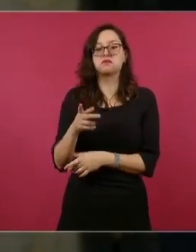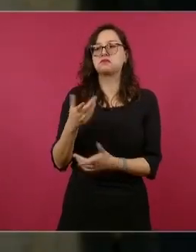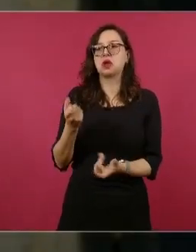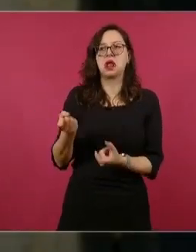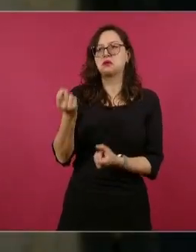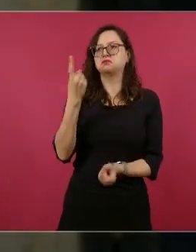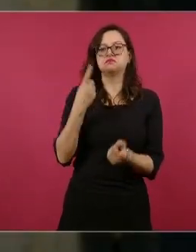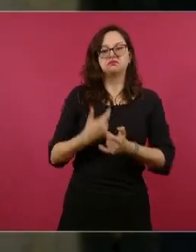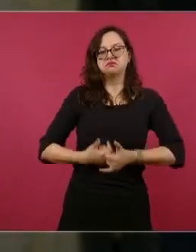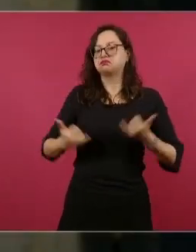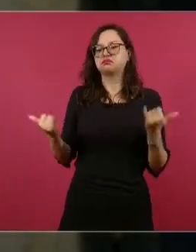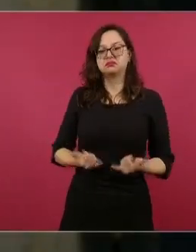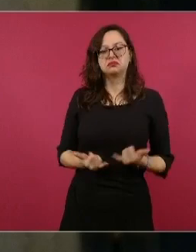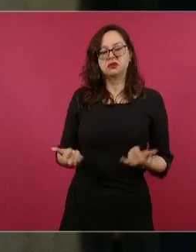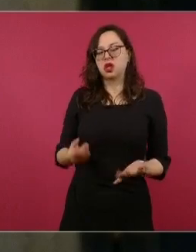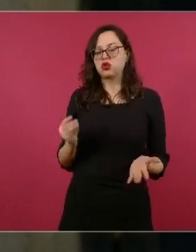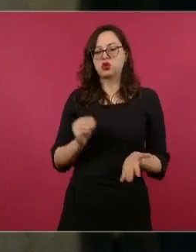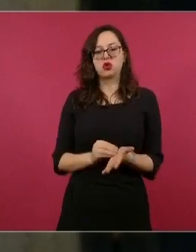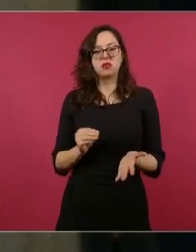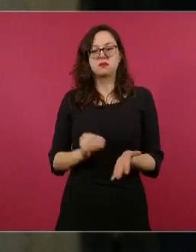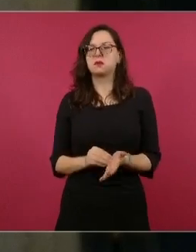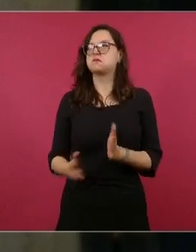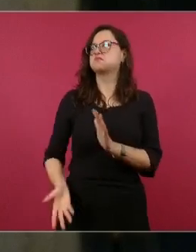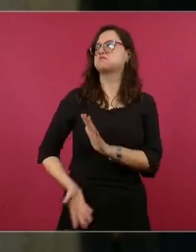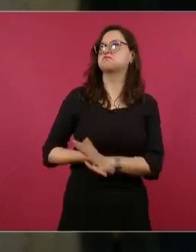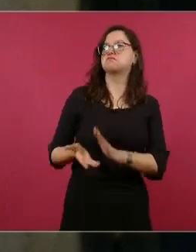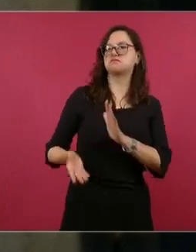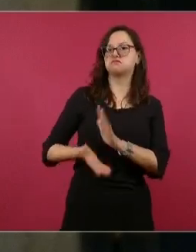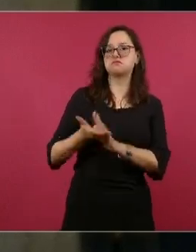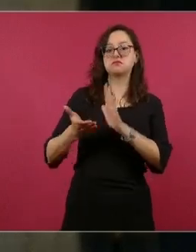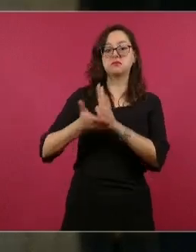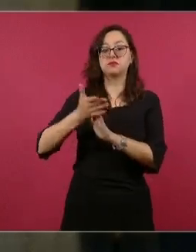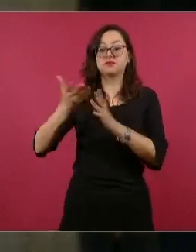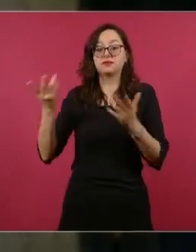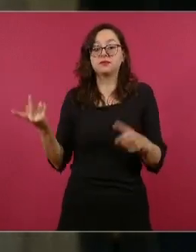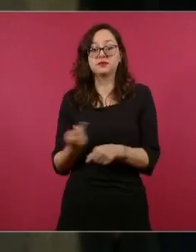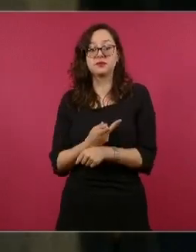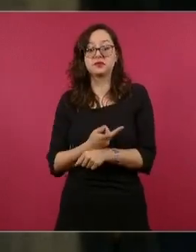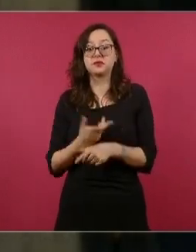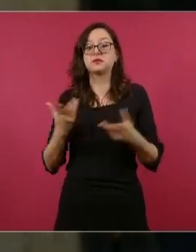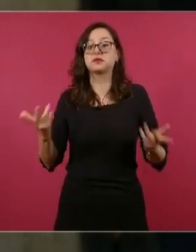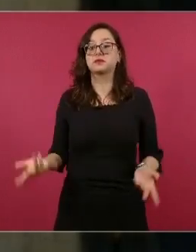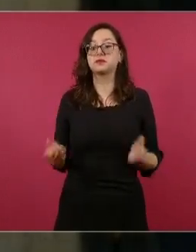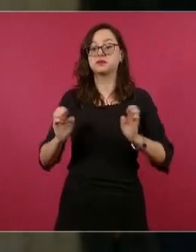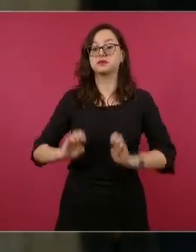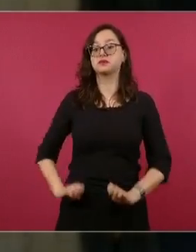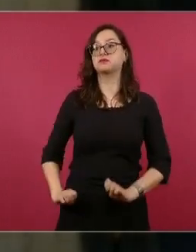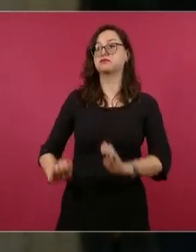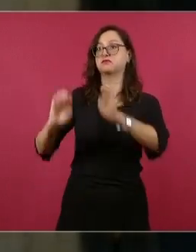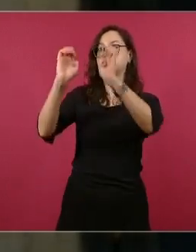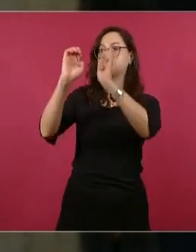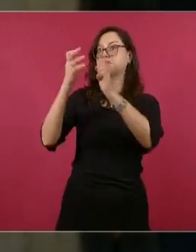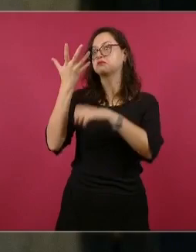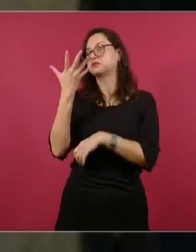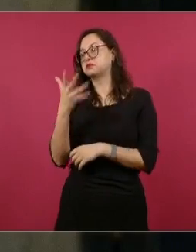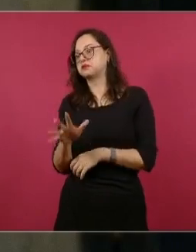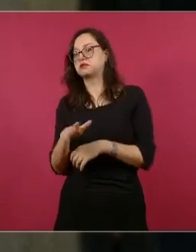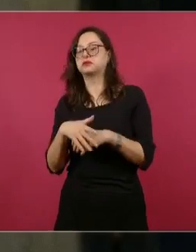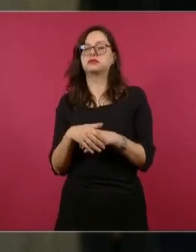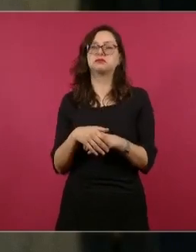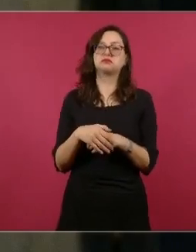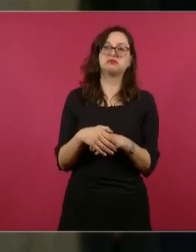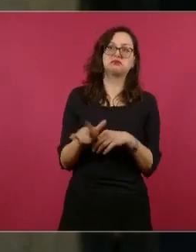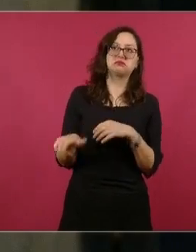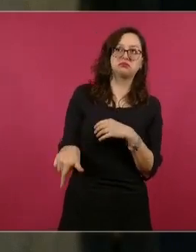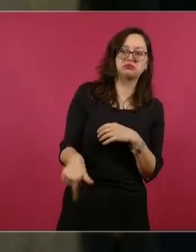continúan, presidente, construyendo, tienen permiso de 10 pisos o de 12, 13,